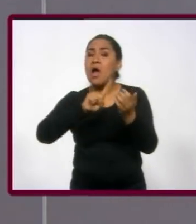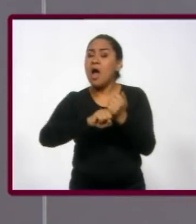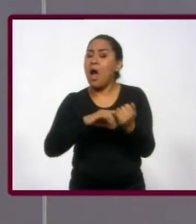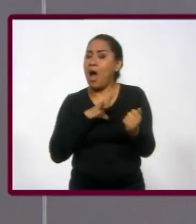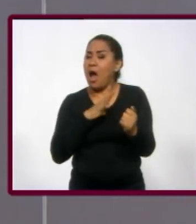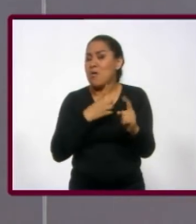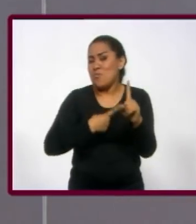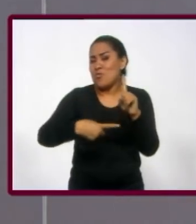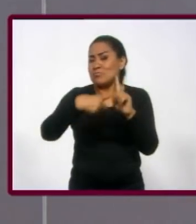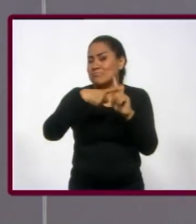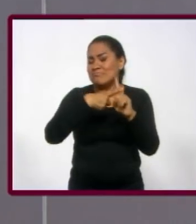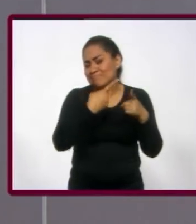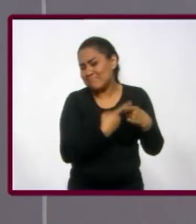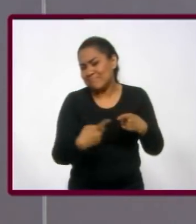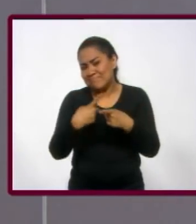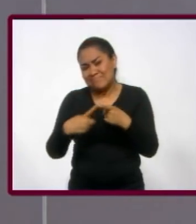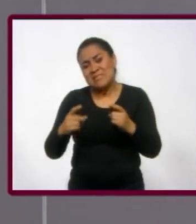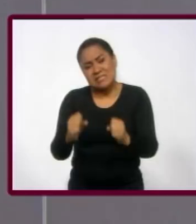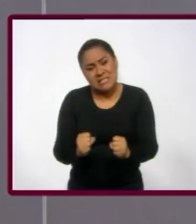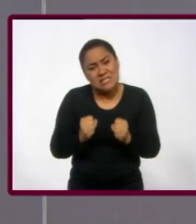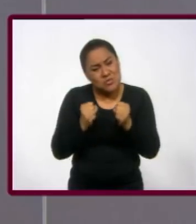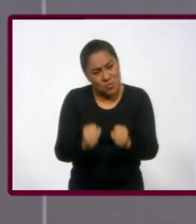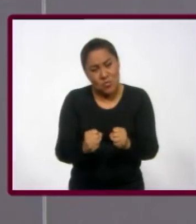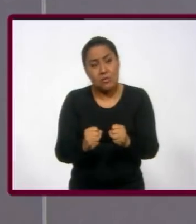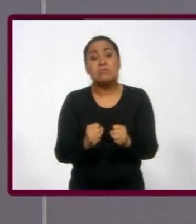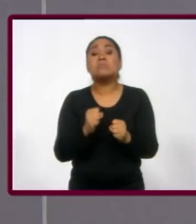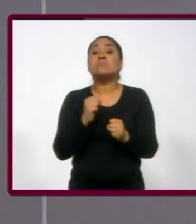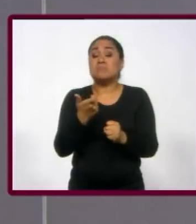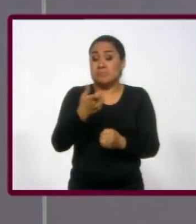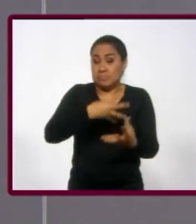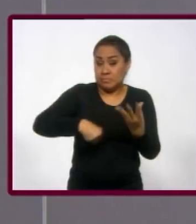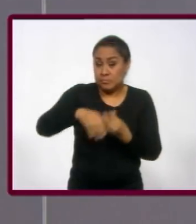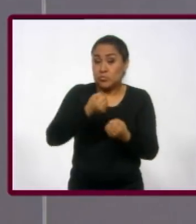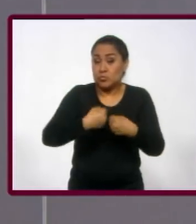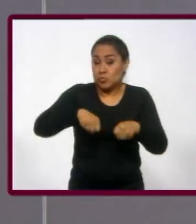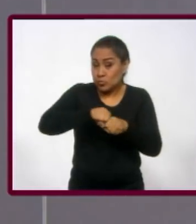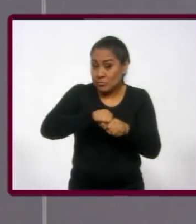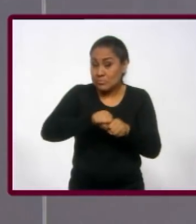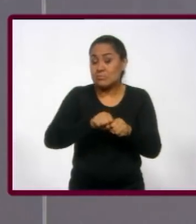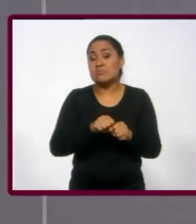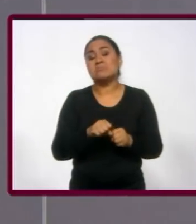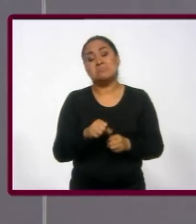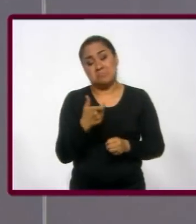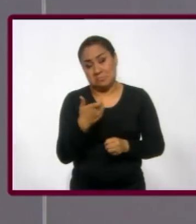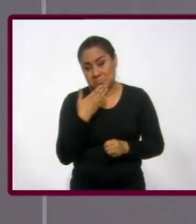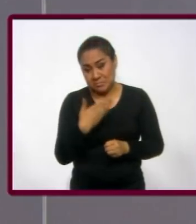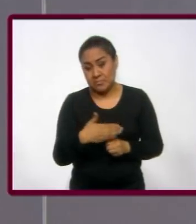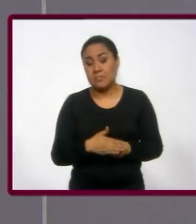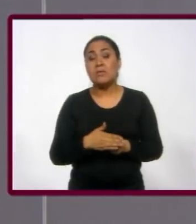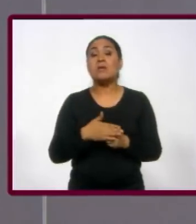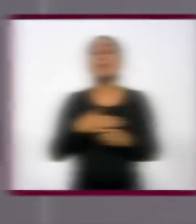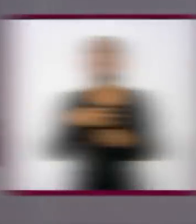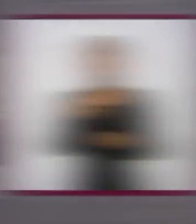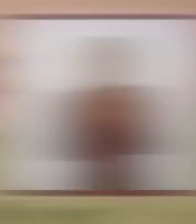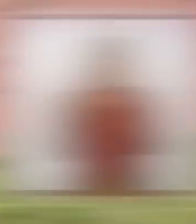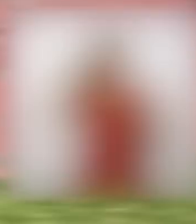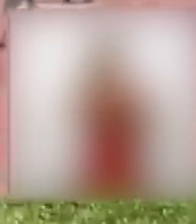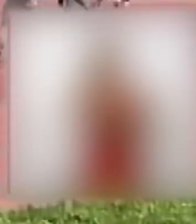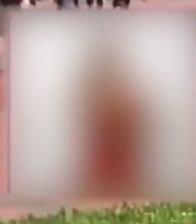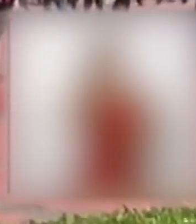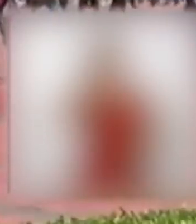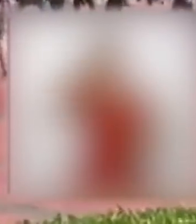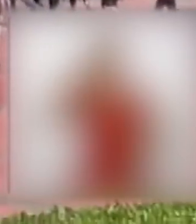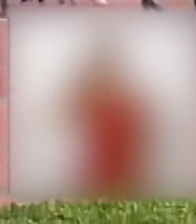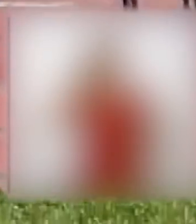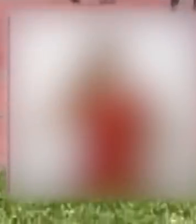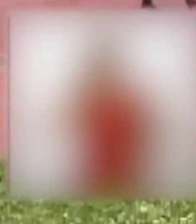fortalezas: estabilidad política, social y económica, finanzas públicas sanas. En